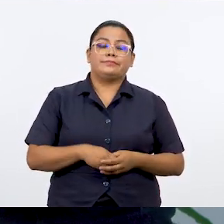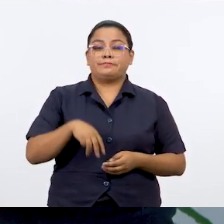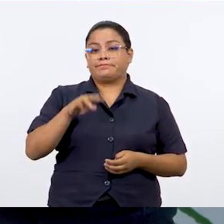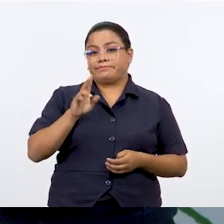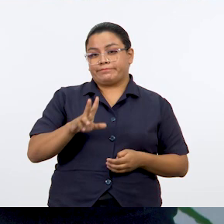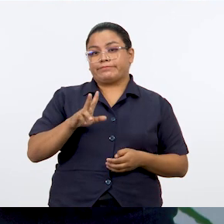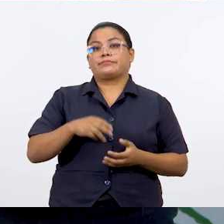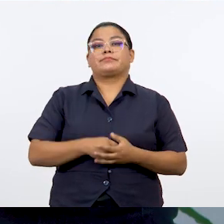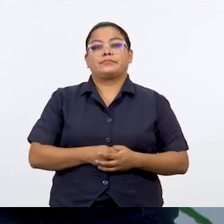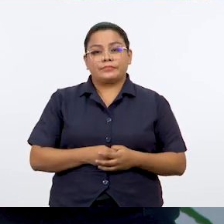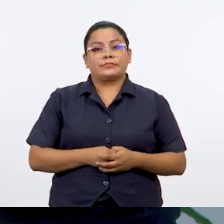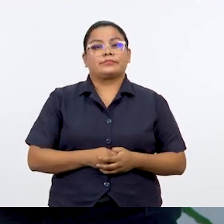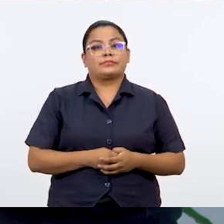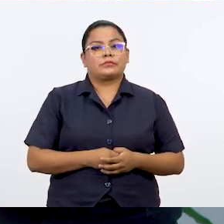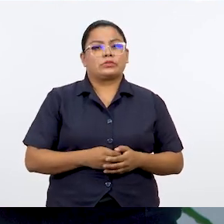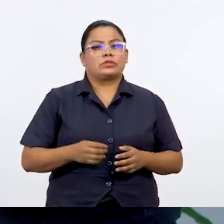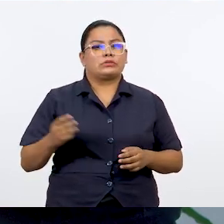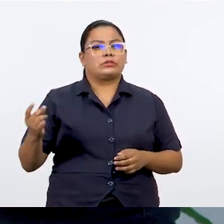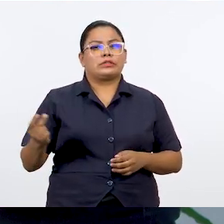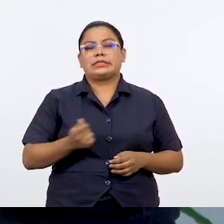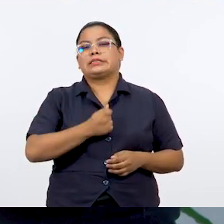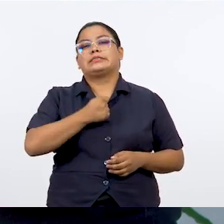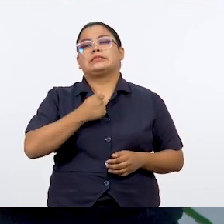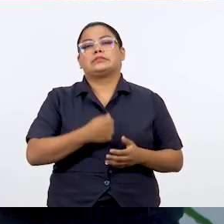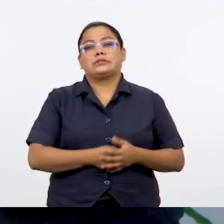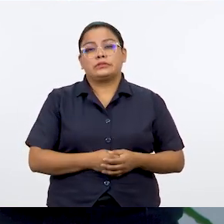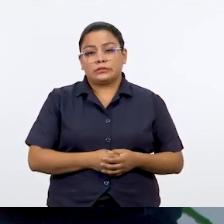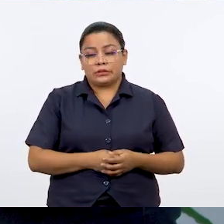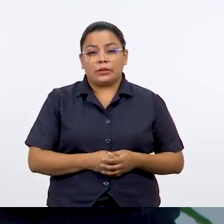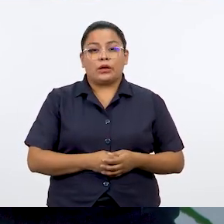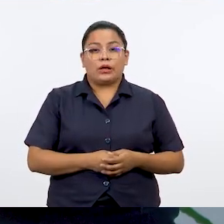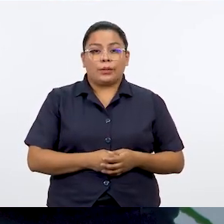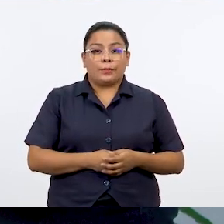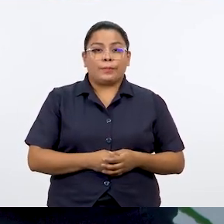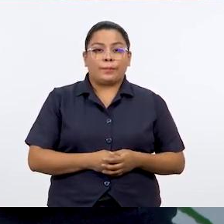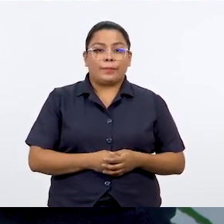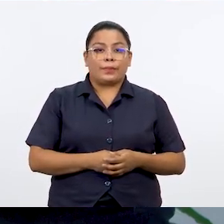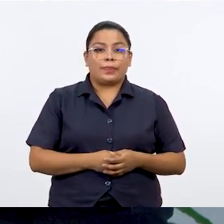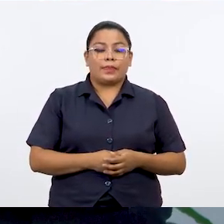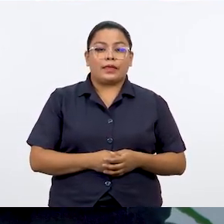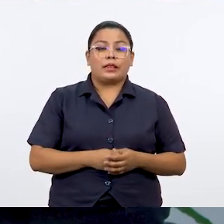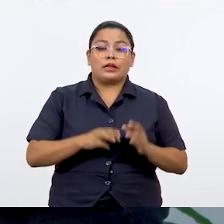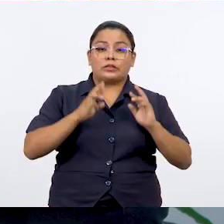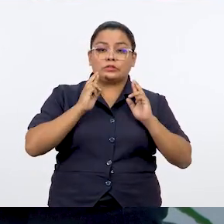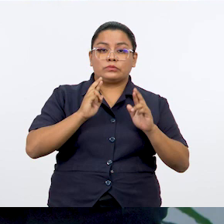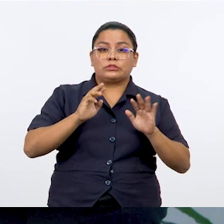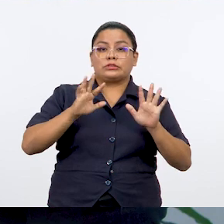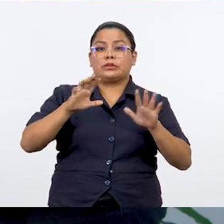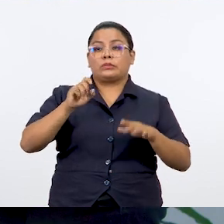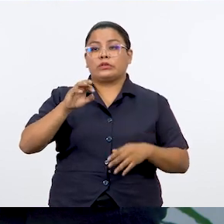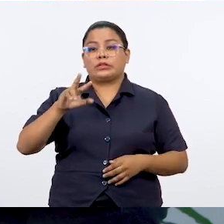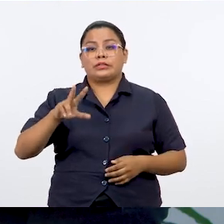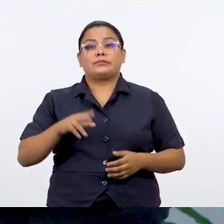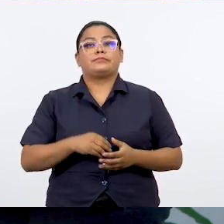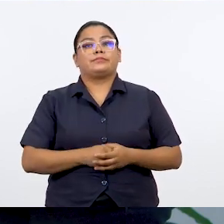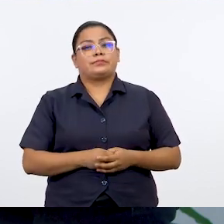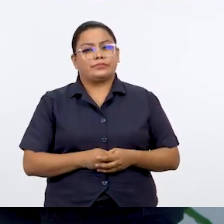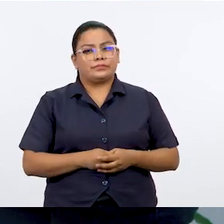3. Y listo, Alejandra. El cociente de esta división es